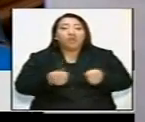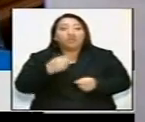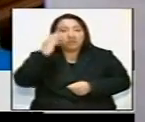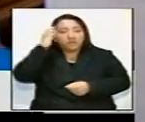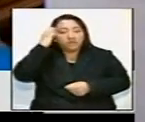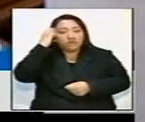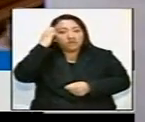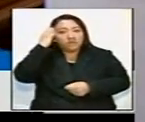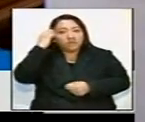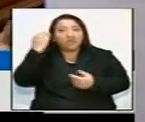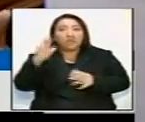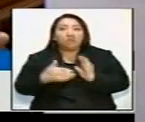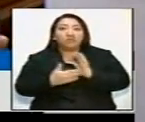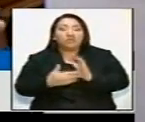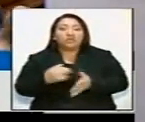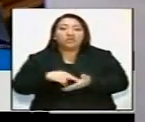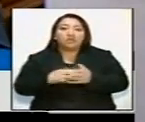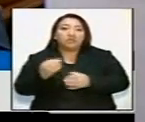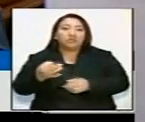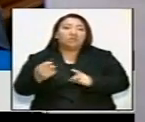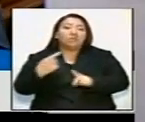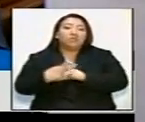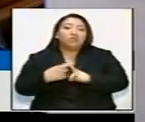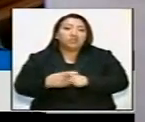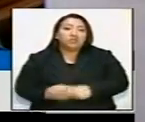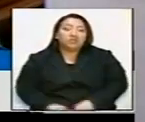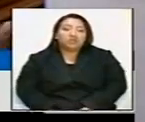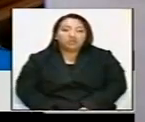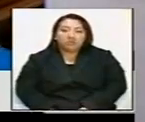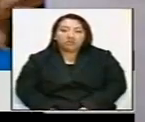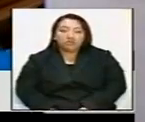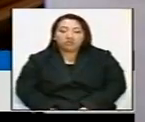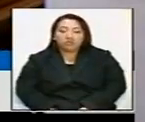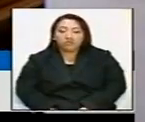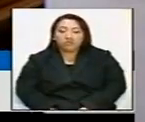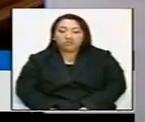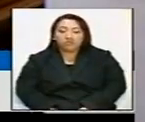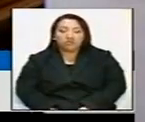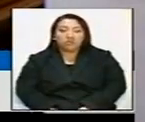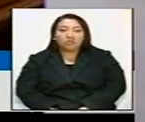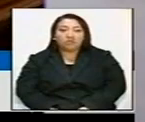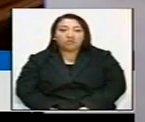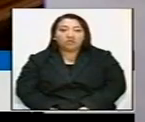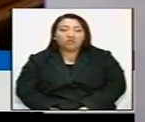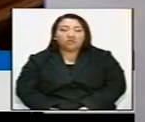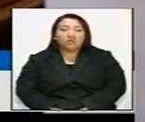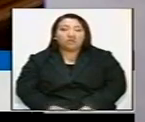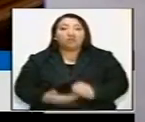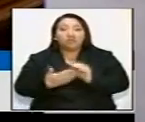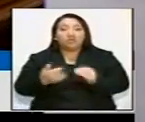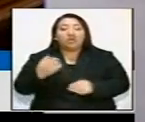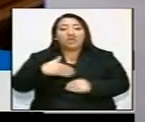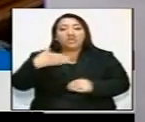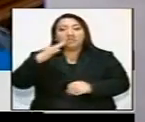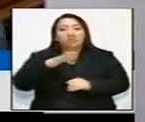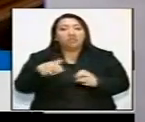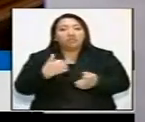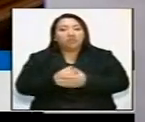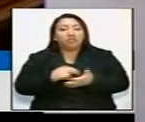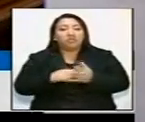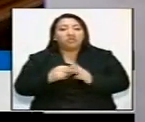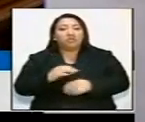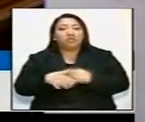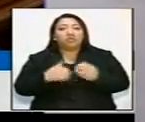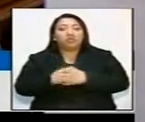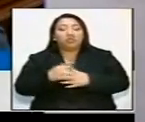agroexportador ha mostrado ser positivo, ha generado empleo formal, ha generado crecimiento en